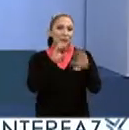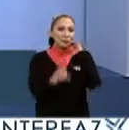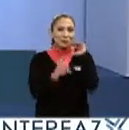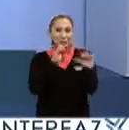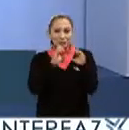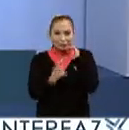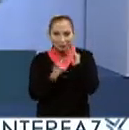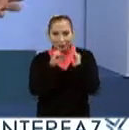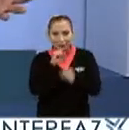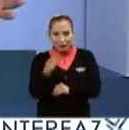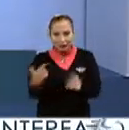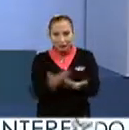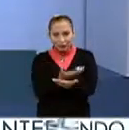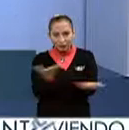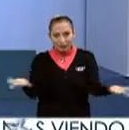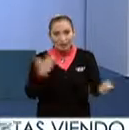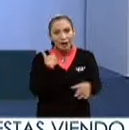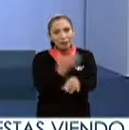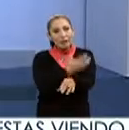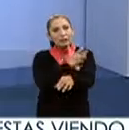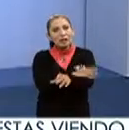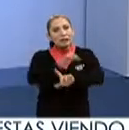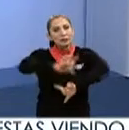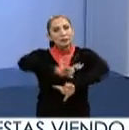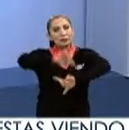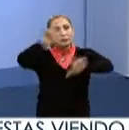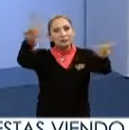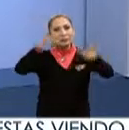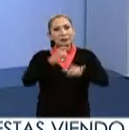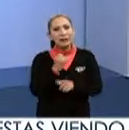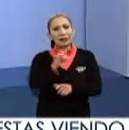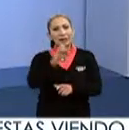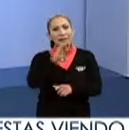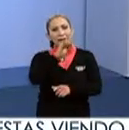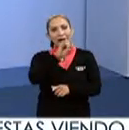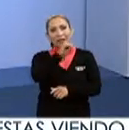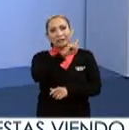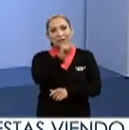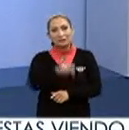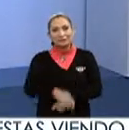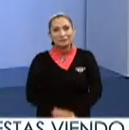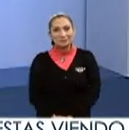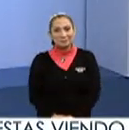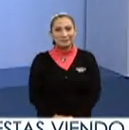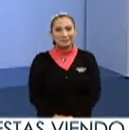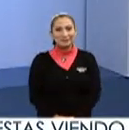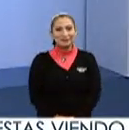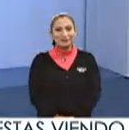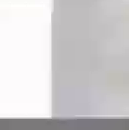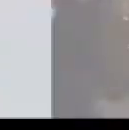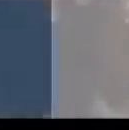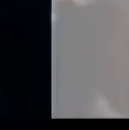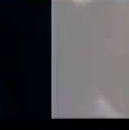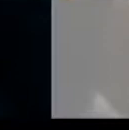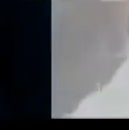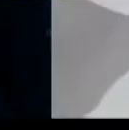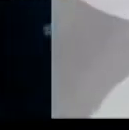permite comunicarnos también con ustedes. Acompáñenos, estamos listos. Esto es Interfaz.